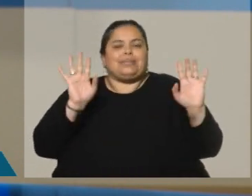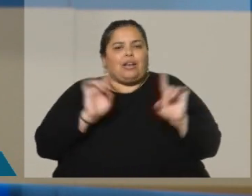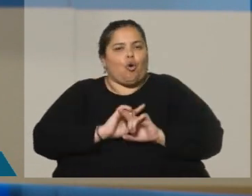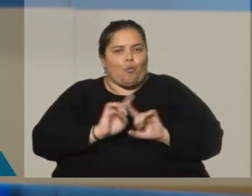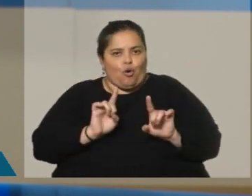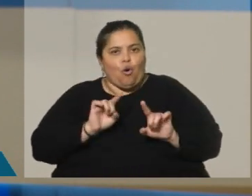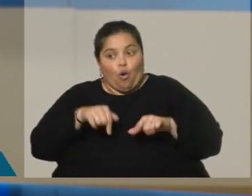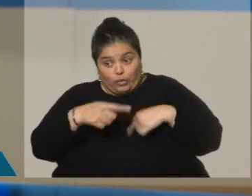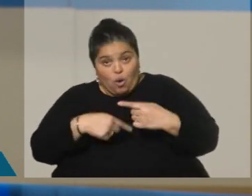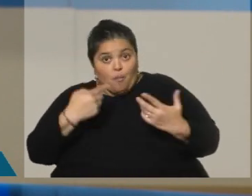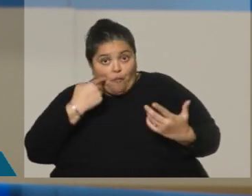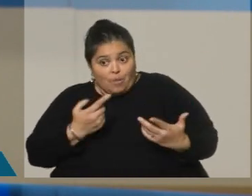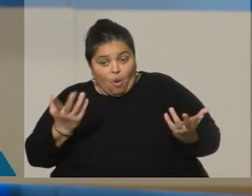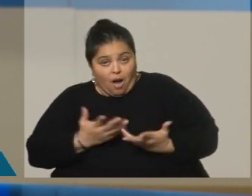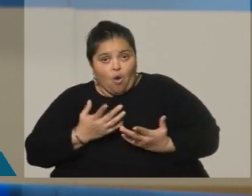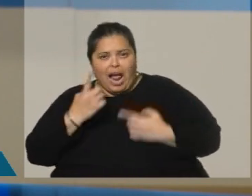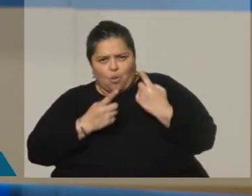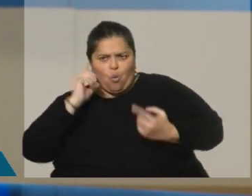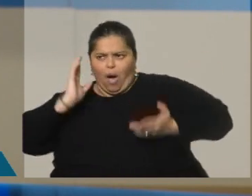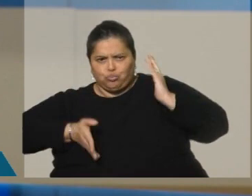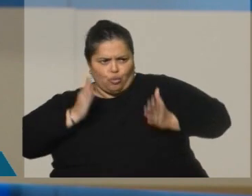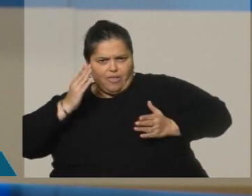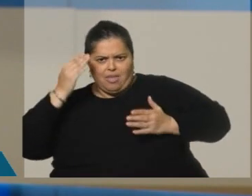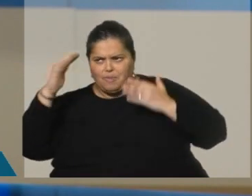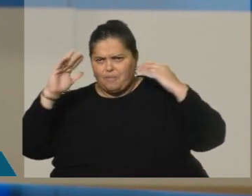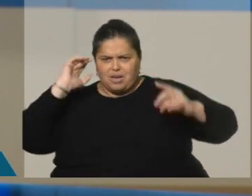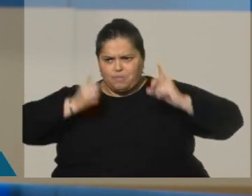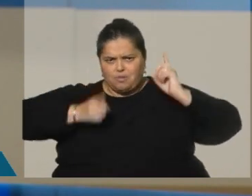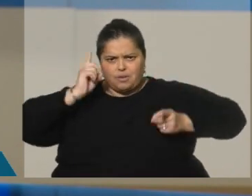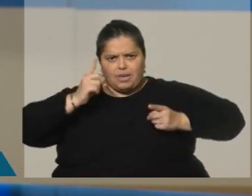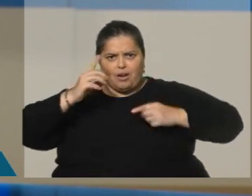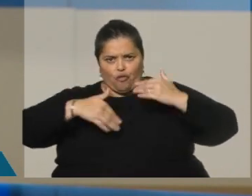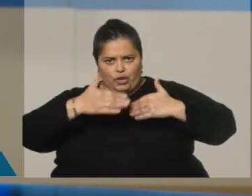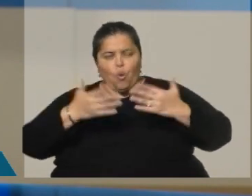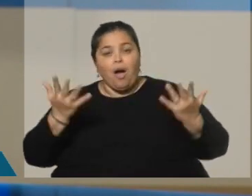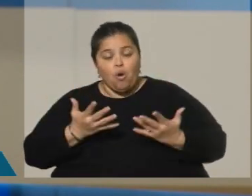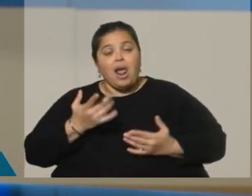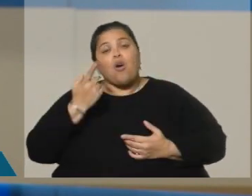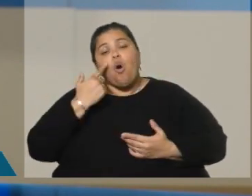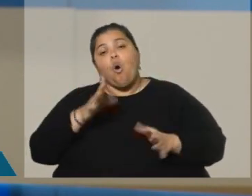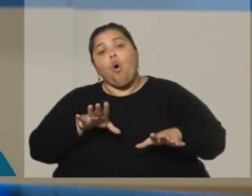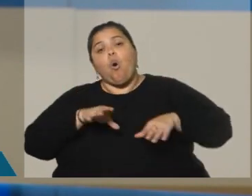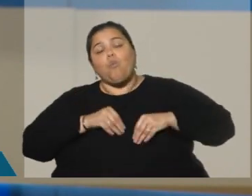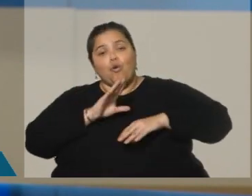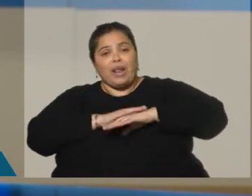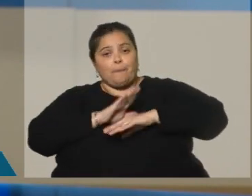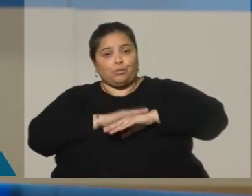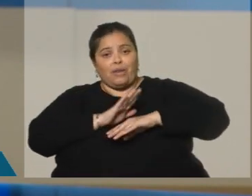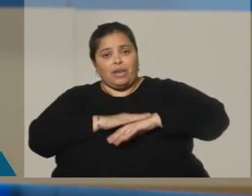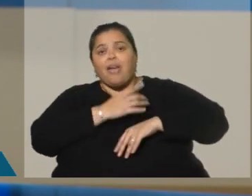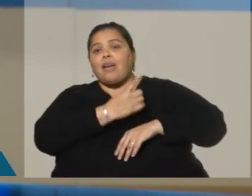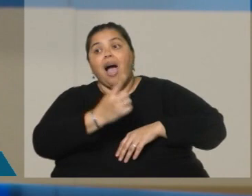aún Hoy vemos en democracia y como que respecto a asumir la responsabilidades de cada uno en aquel pasado